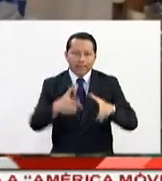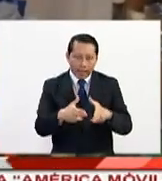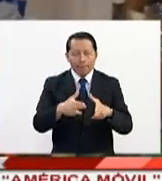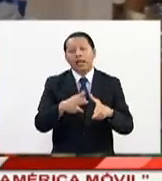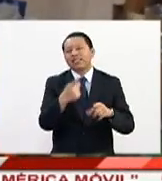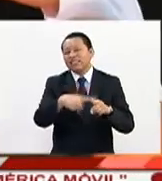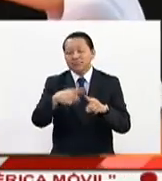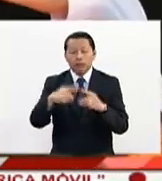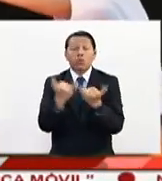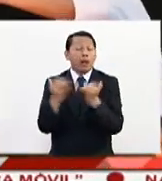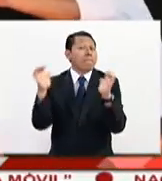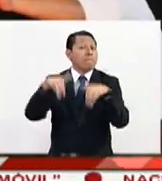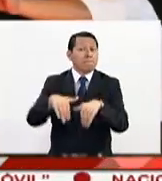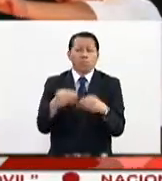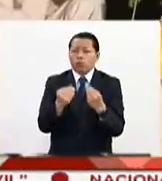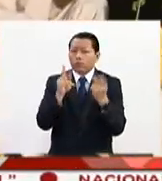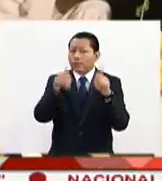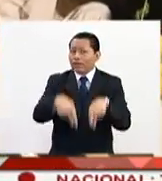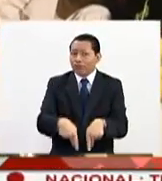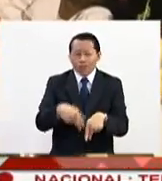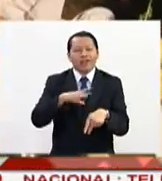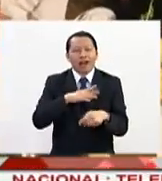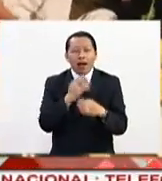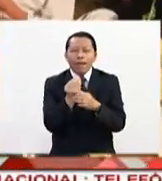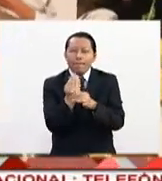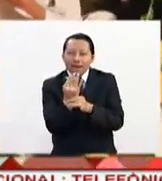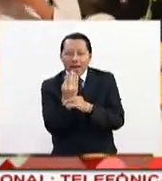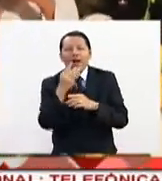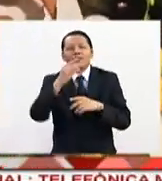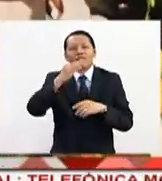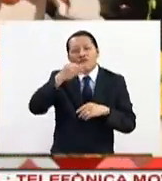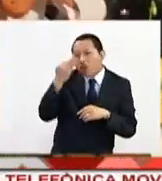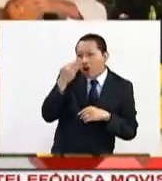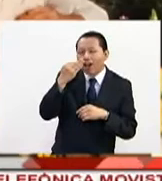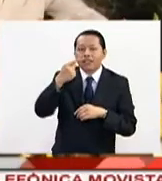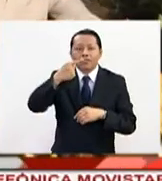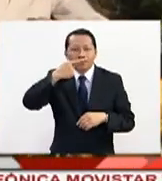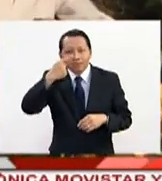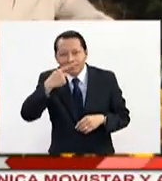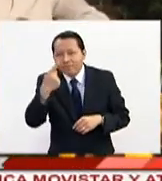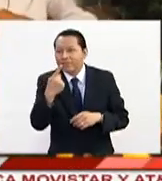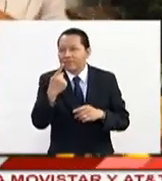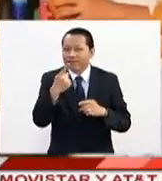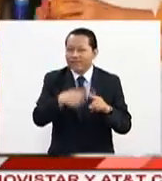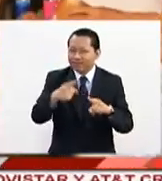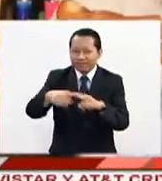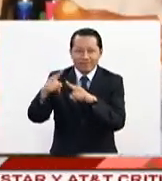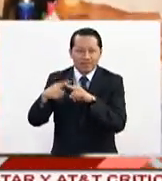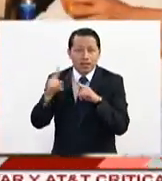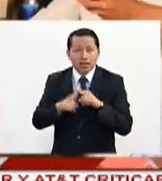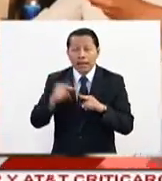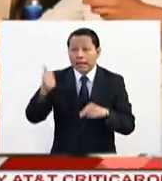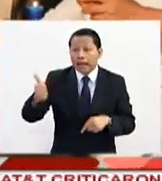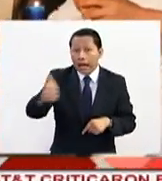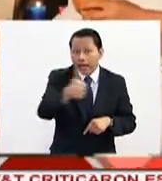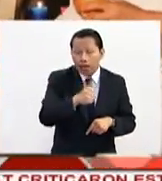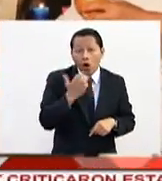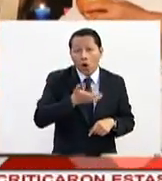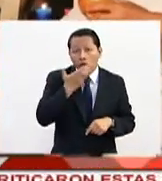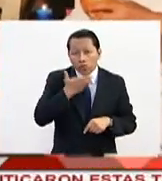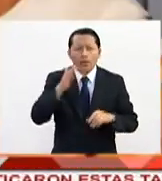también se llenan de gente, los panteones de velas, flores, olores, aromas, y de acuerdo con las costumbres de cada población se